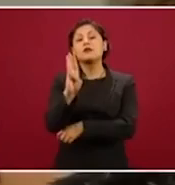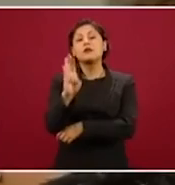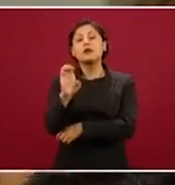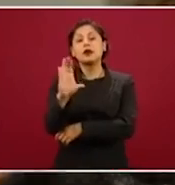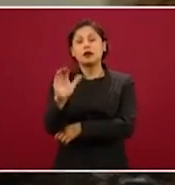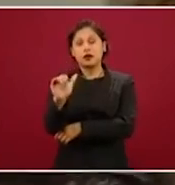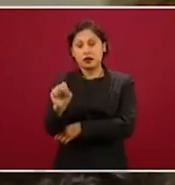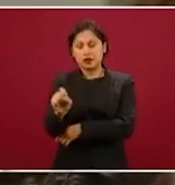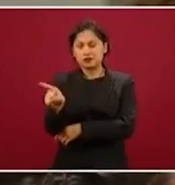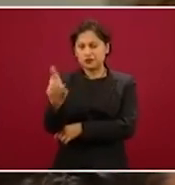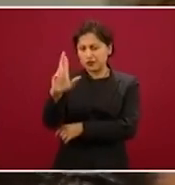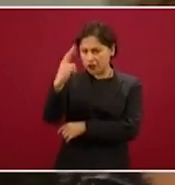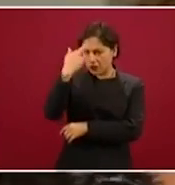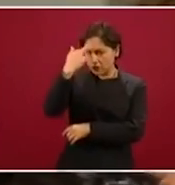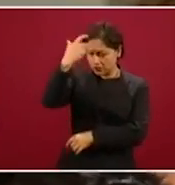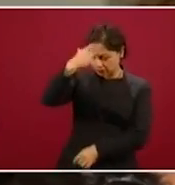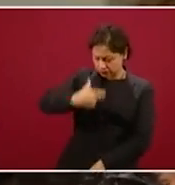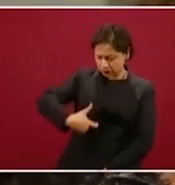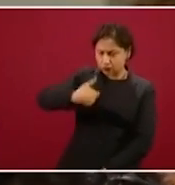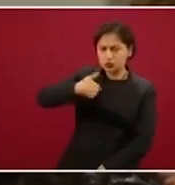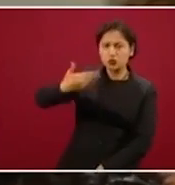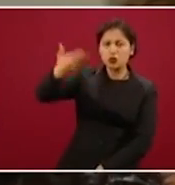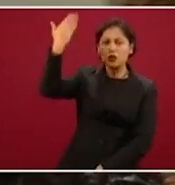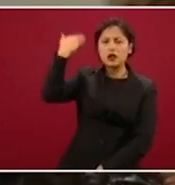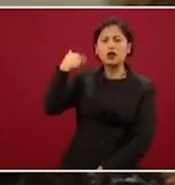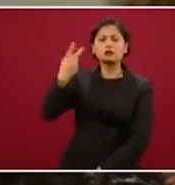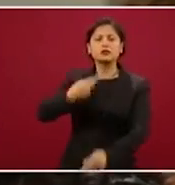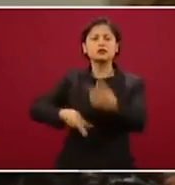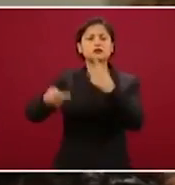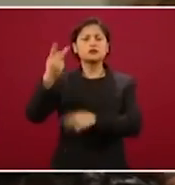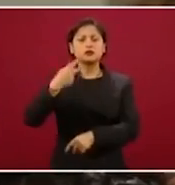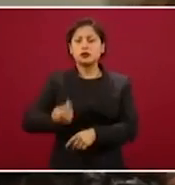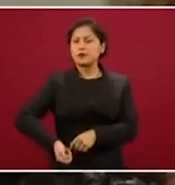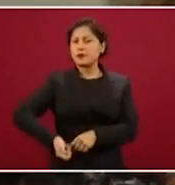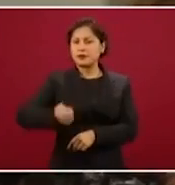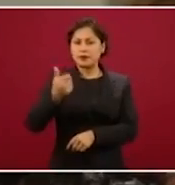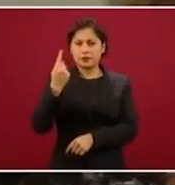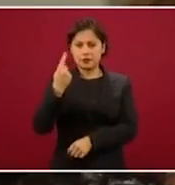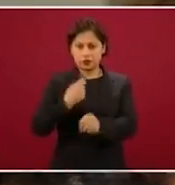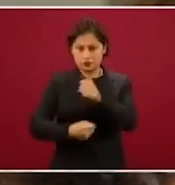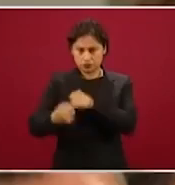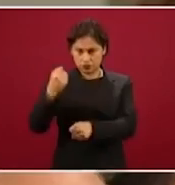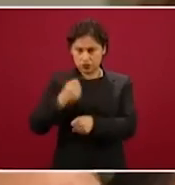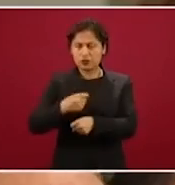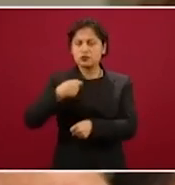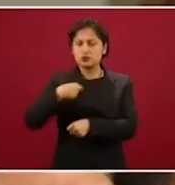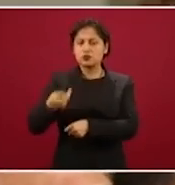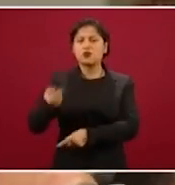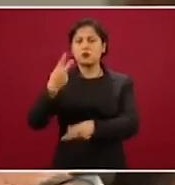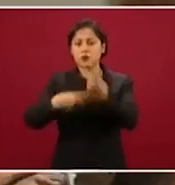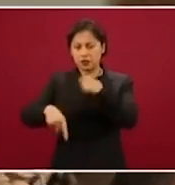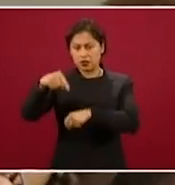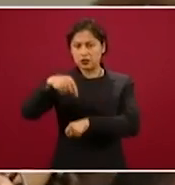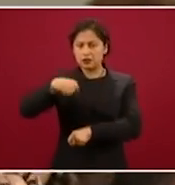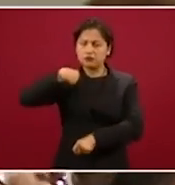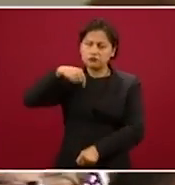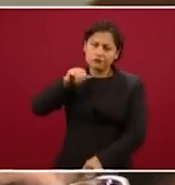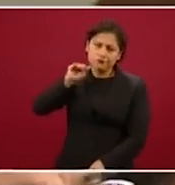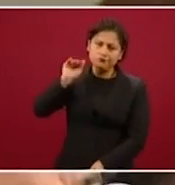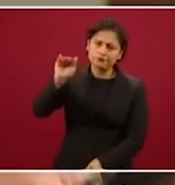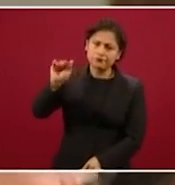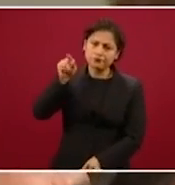vine cuando por primera vez que entré a la conferencia, fue el año pasado, le comentaba sobre que